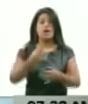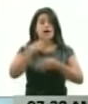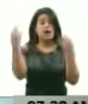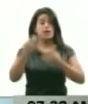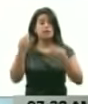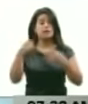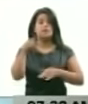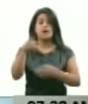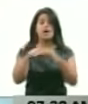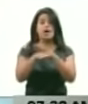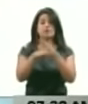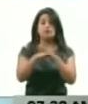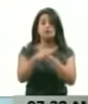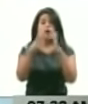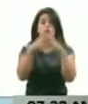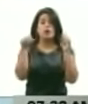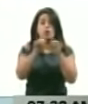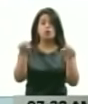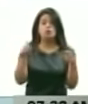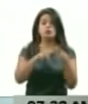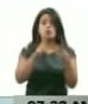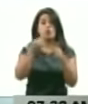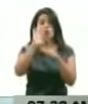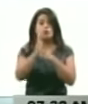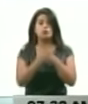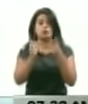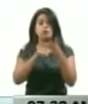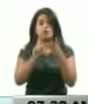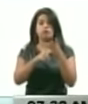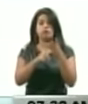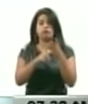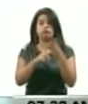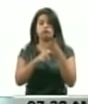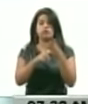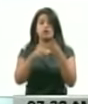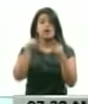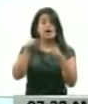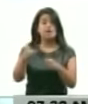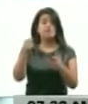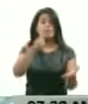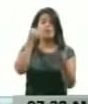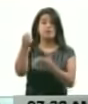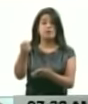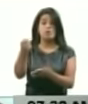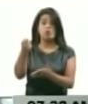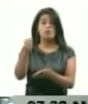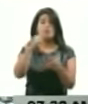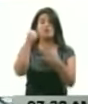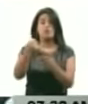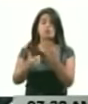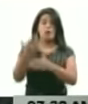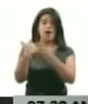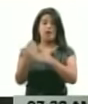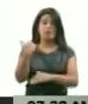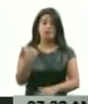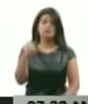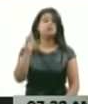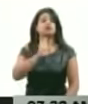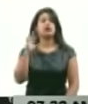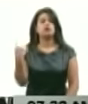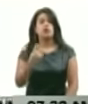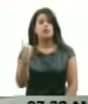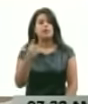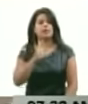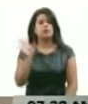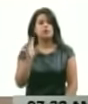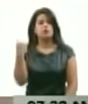además el acceso a la educación, a la cultura, y que ese patrimonio que anteriormente estaba solo